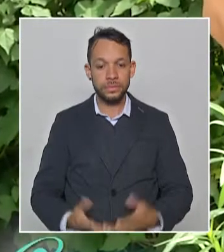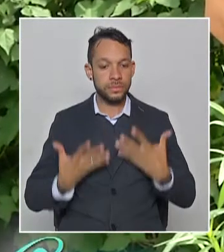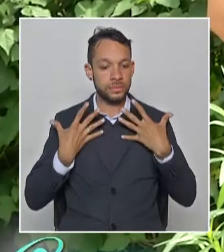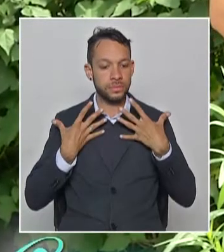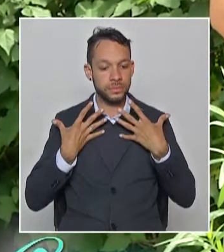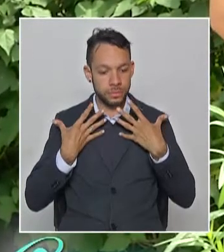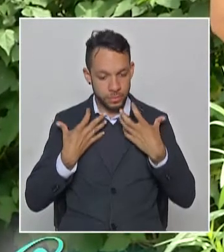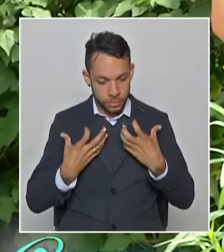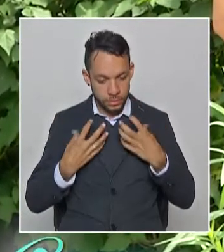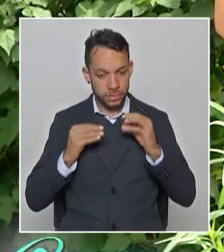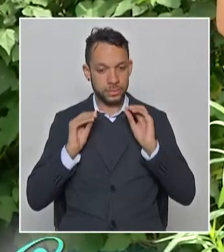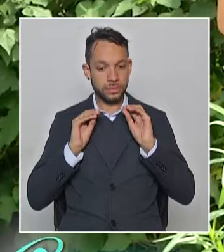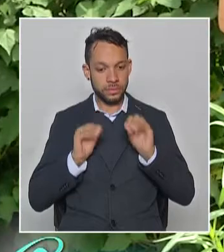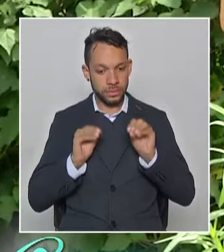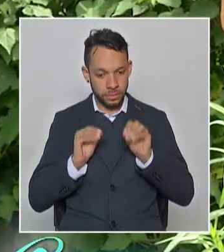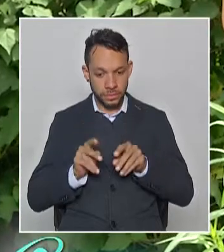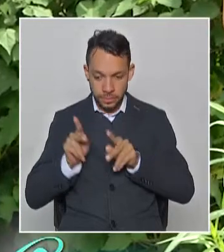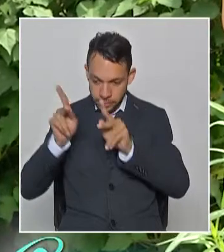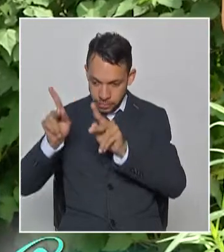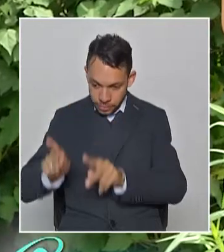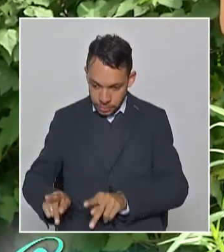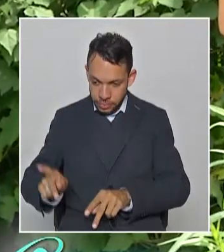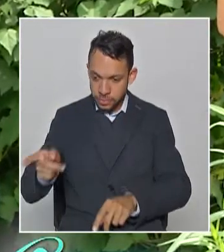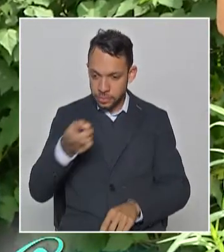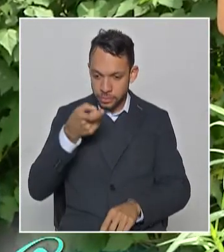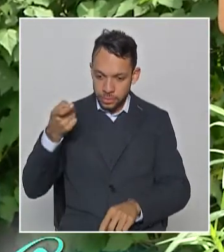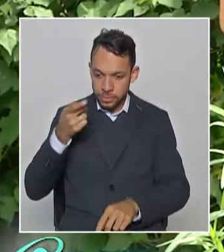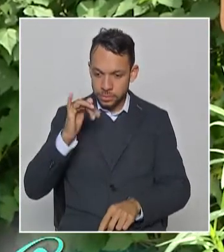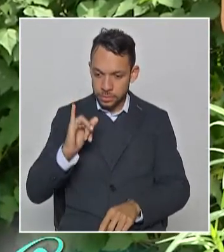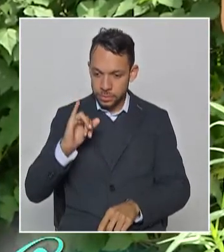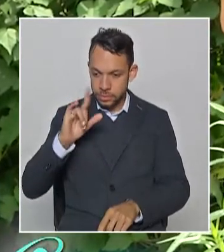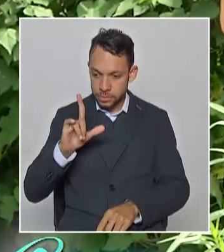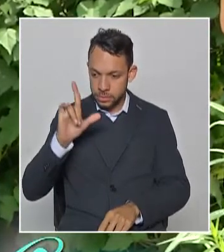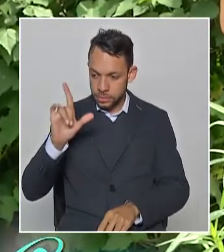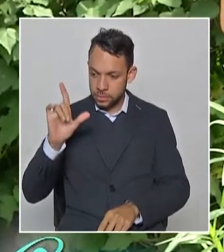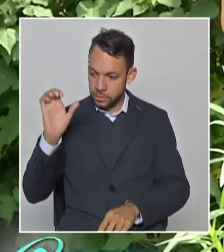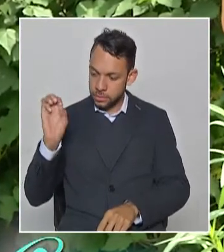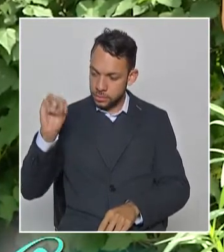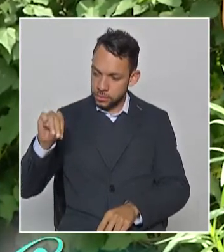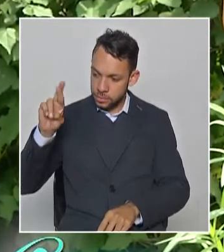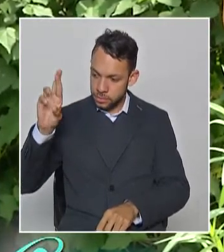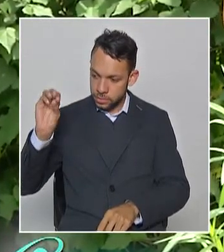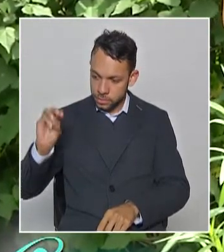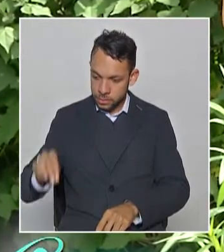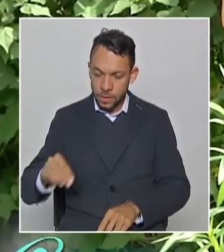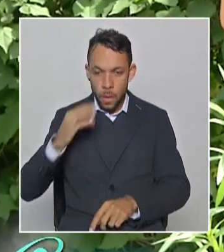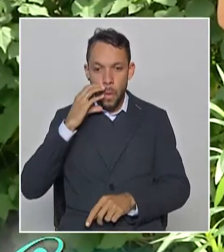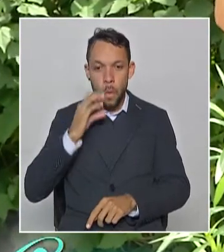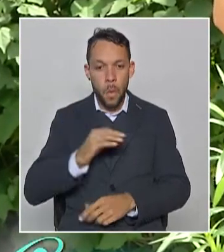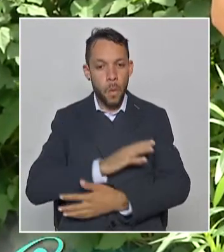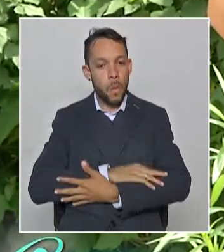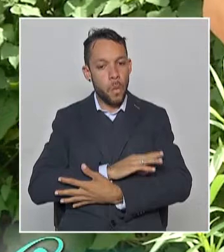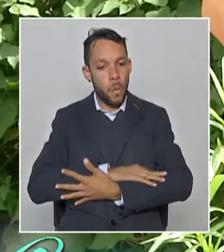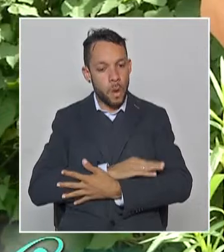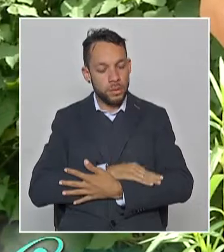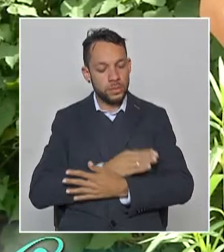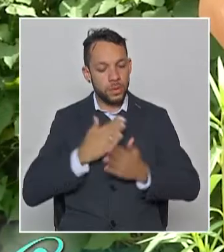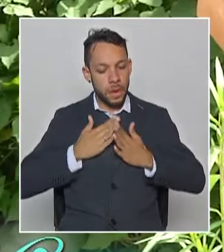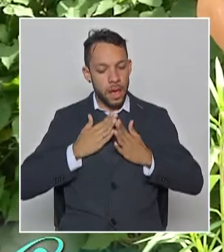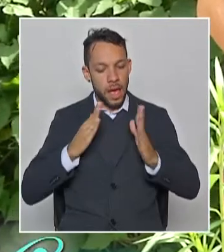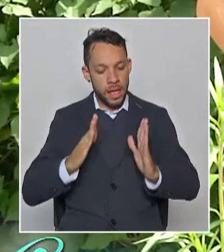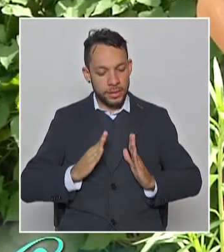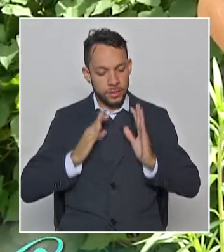Quiero recalcar que el paciente que hoy nos está apoyando en este programa es un hombre muy juicioso, muy comprometido con la